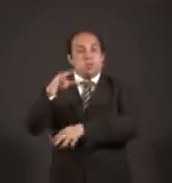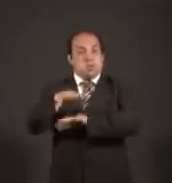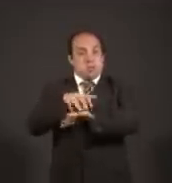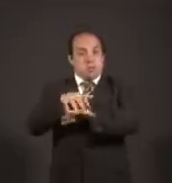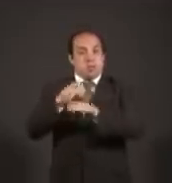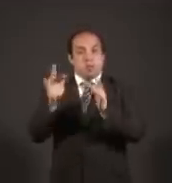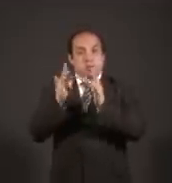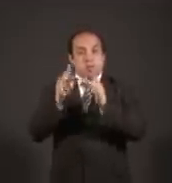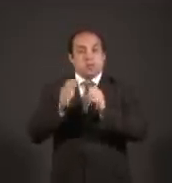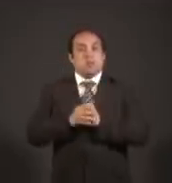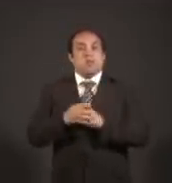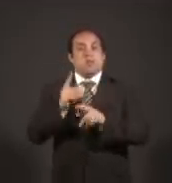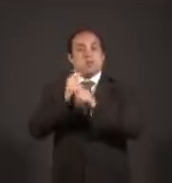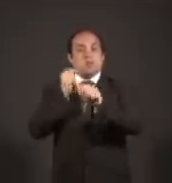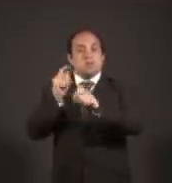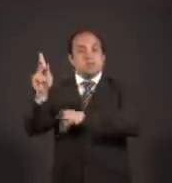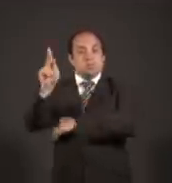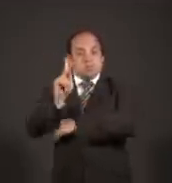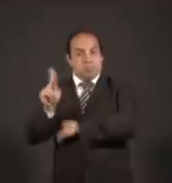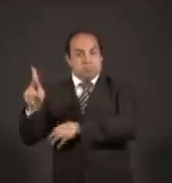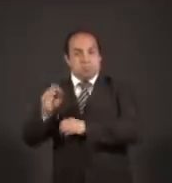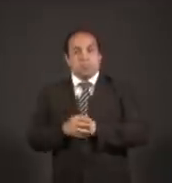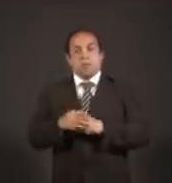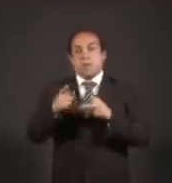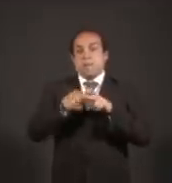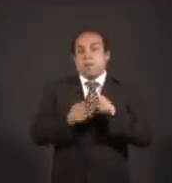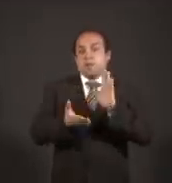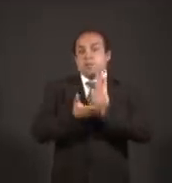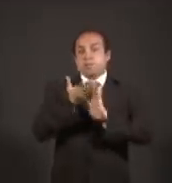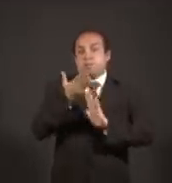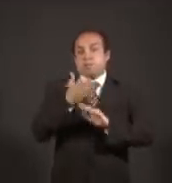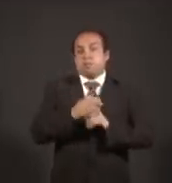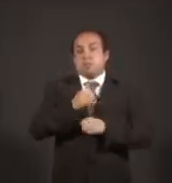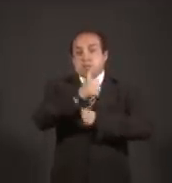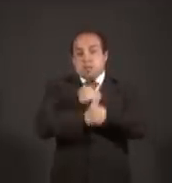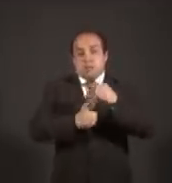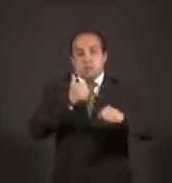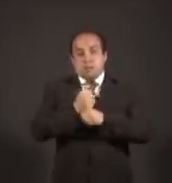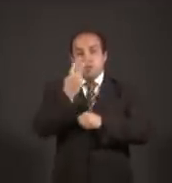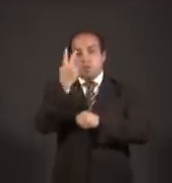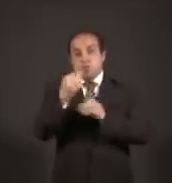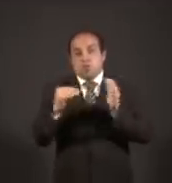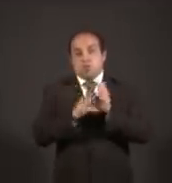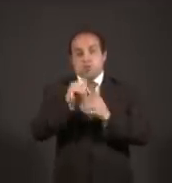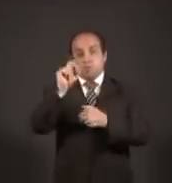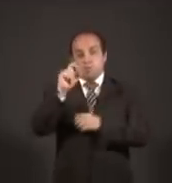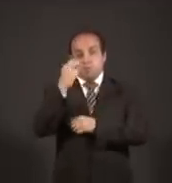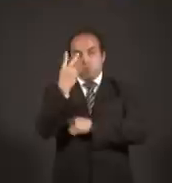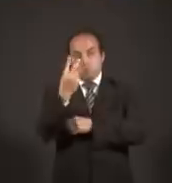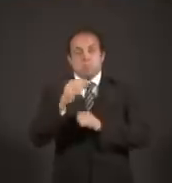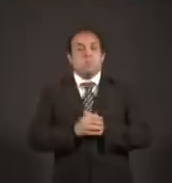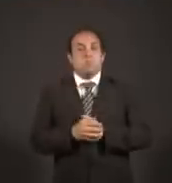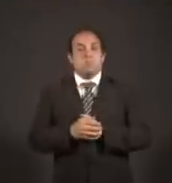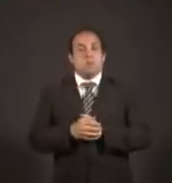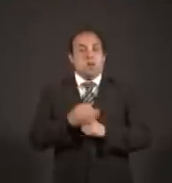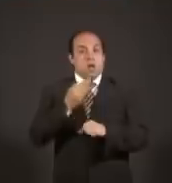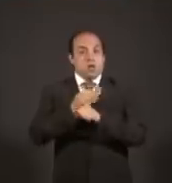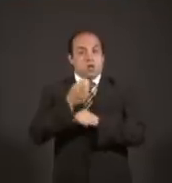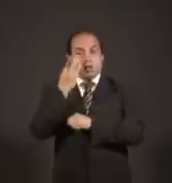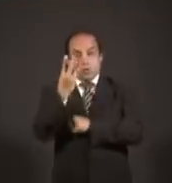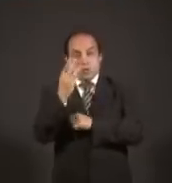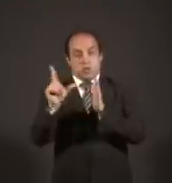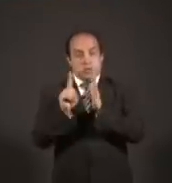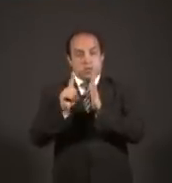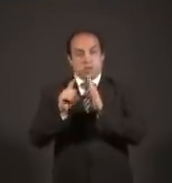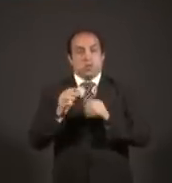con transporte público, y empezará su construcción en el año 2022. Por lo pronto son estas tres líneas de cablebús